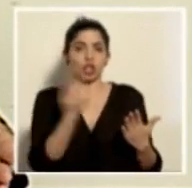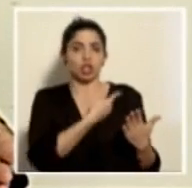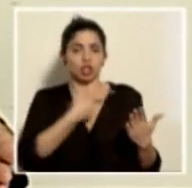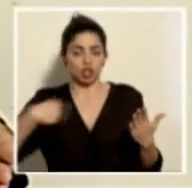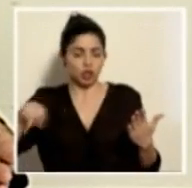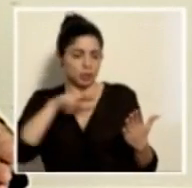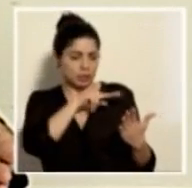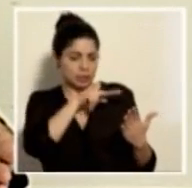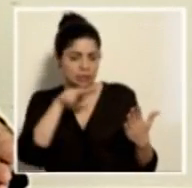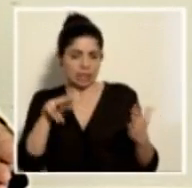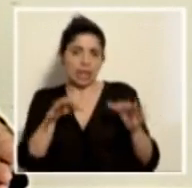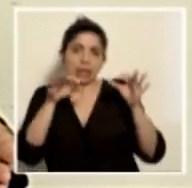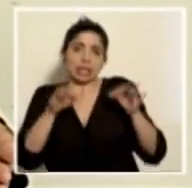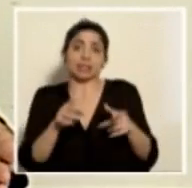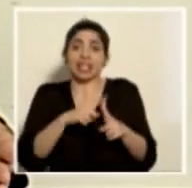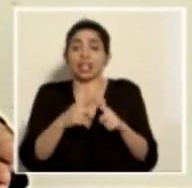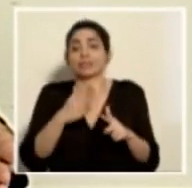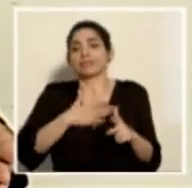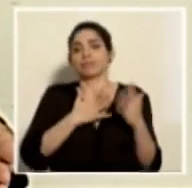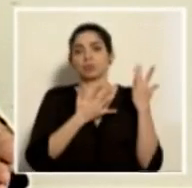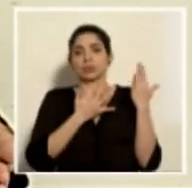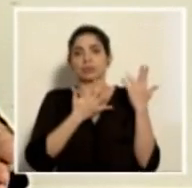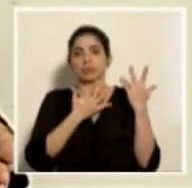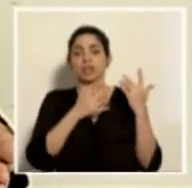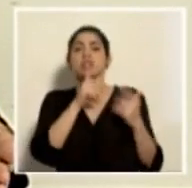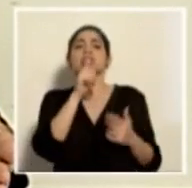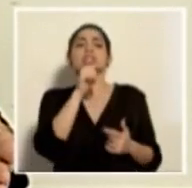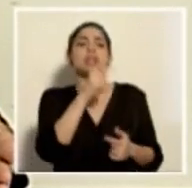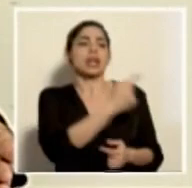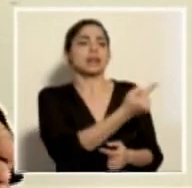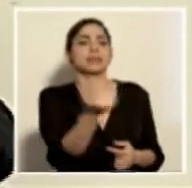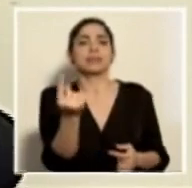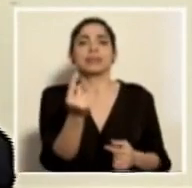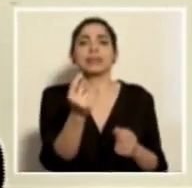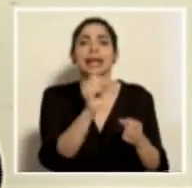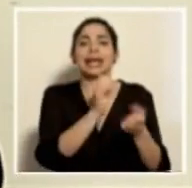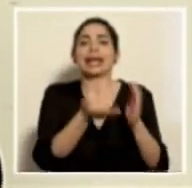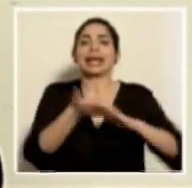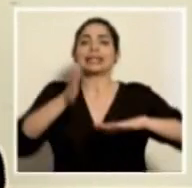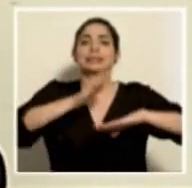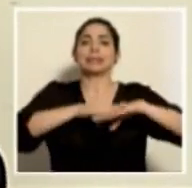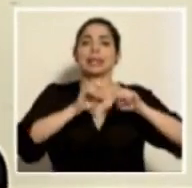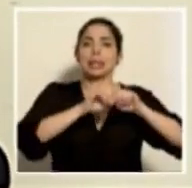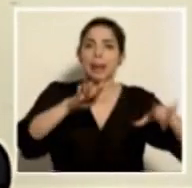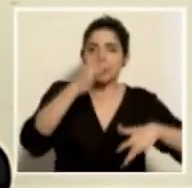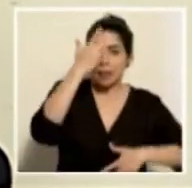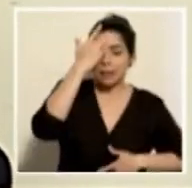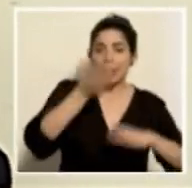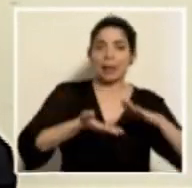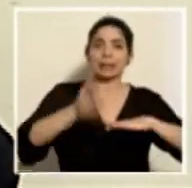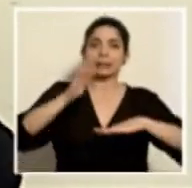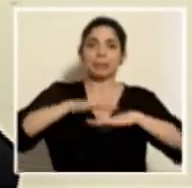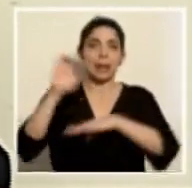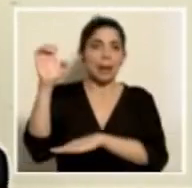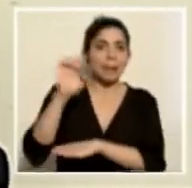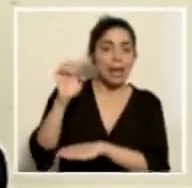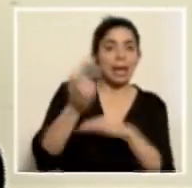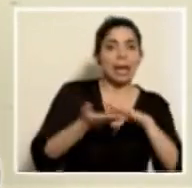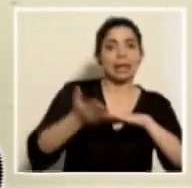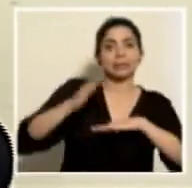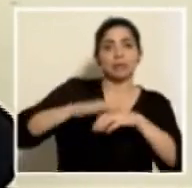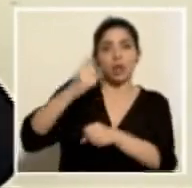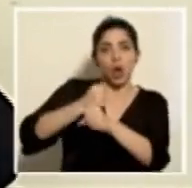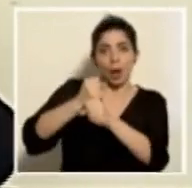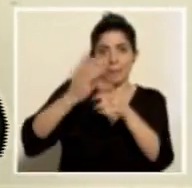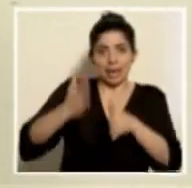mejor decisión. Entonces, quiero esperar a que sean los expertos en epidemiología, en emergencias, los expertos